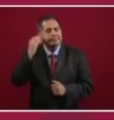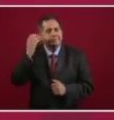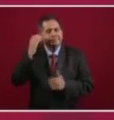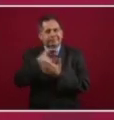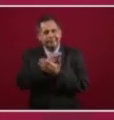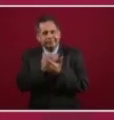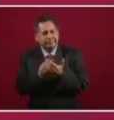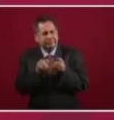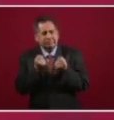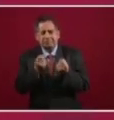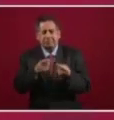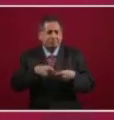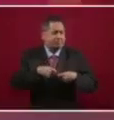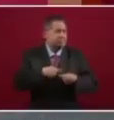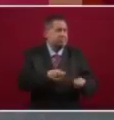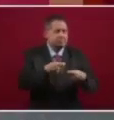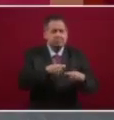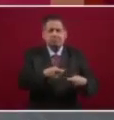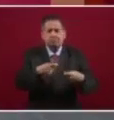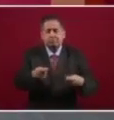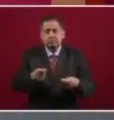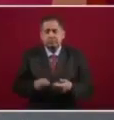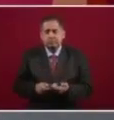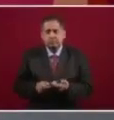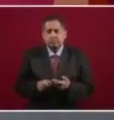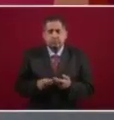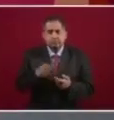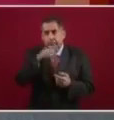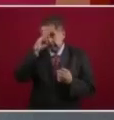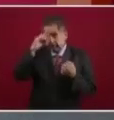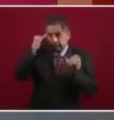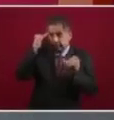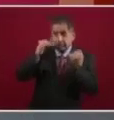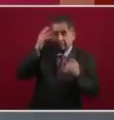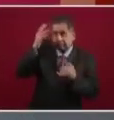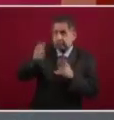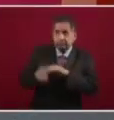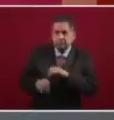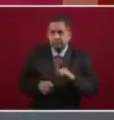muchas concesiones y se especulaba